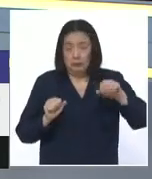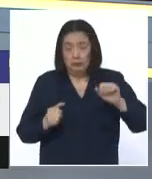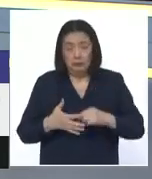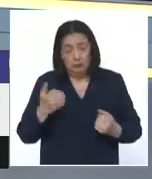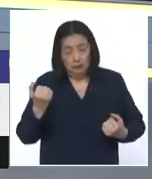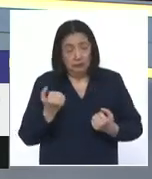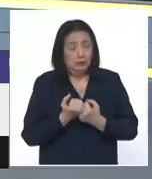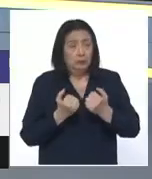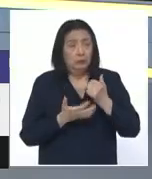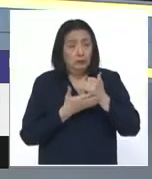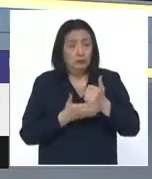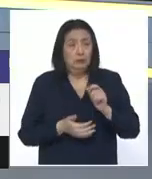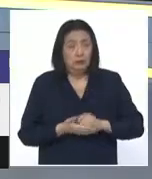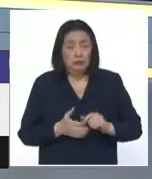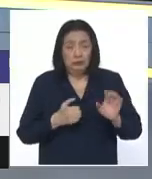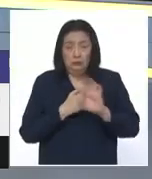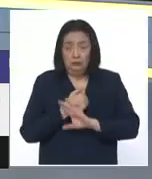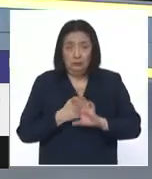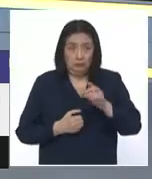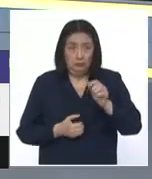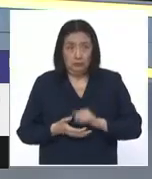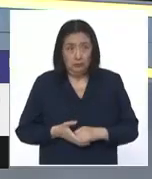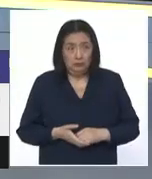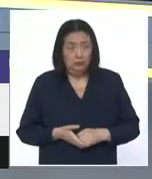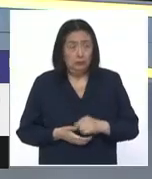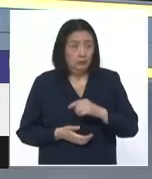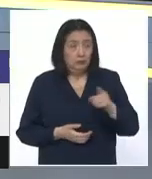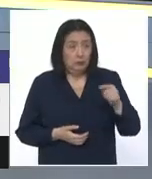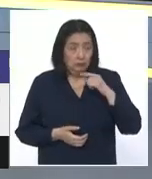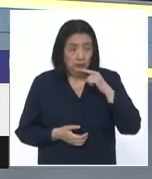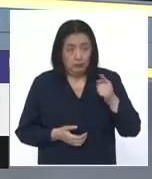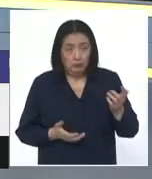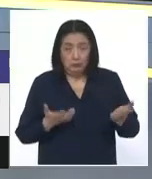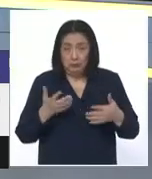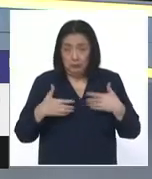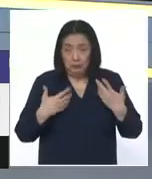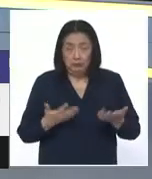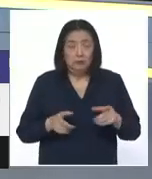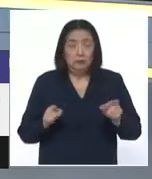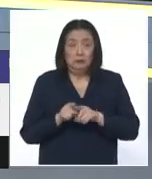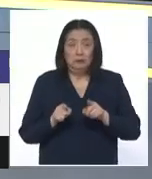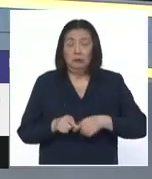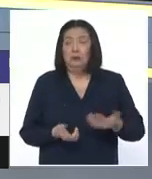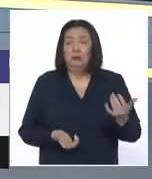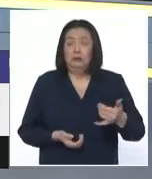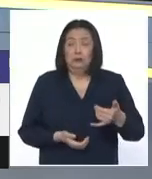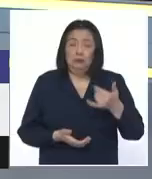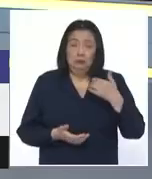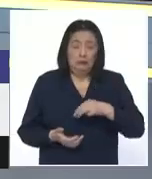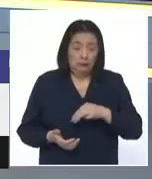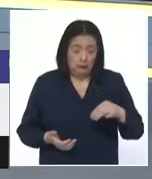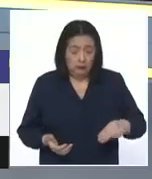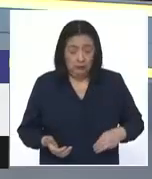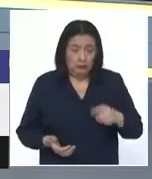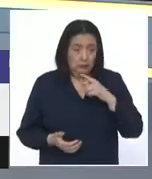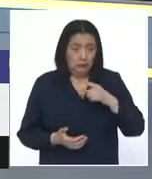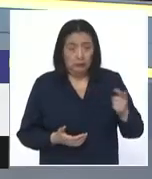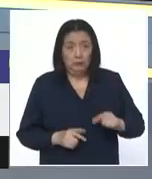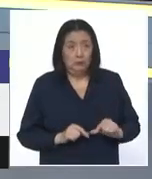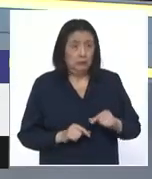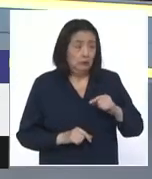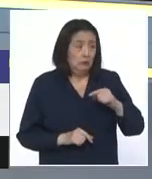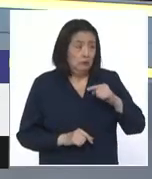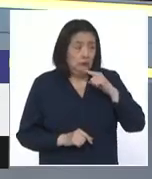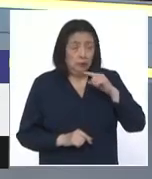suma a ayudar a la protección de, en este caso, esta mujer, podríamos de repente llamar incluso al Ministerio de la Mujer y Poblaciones Vulnerables, porque estamos hablando de una